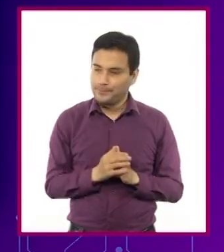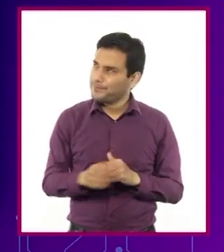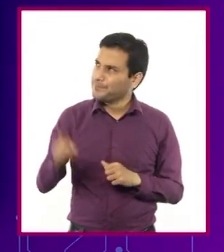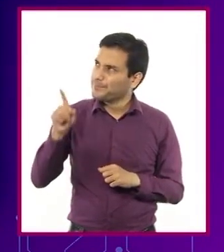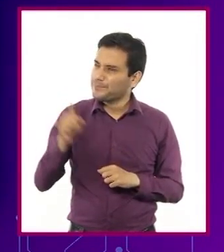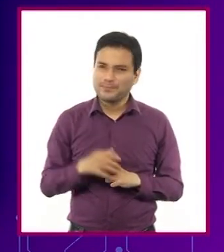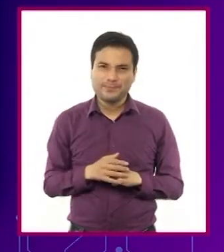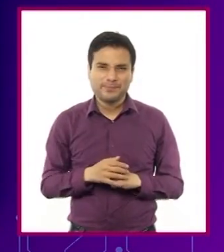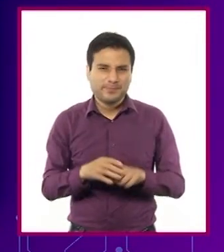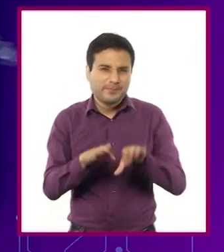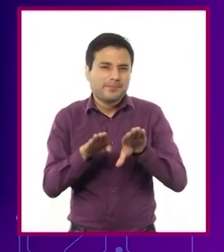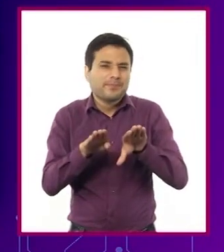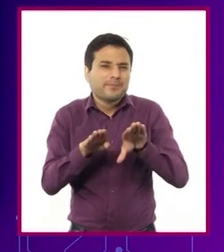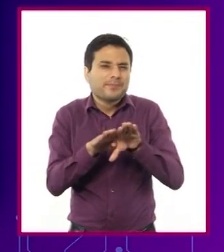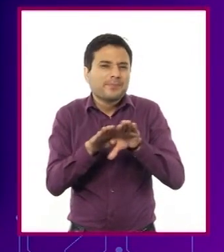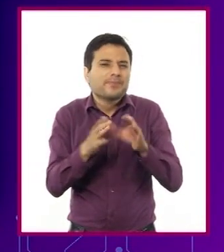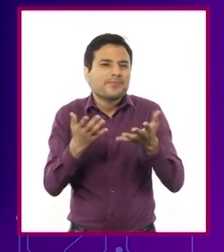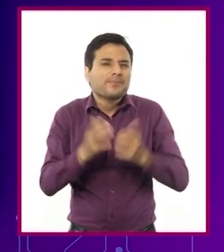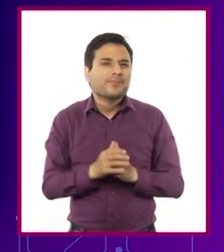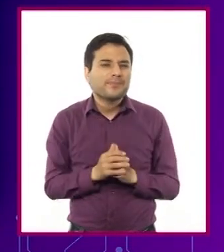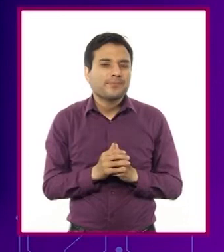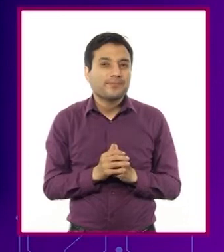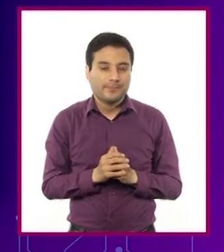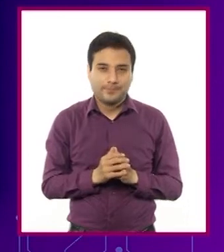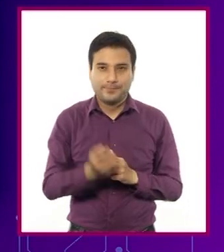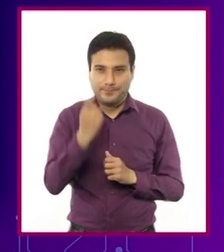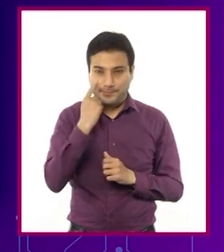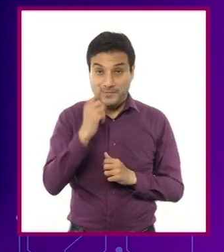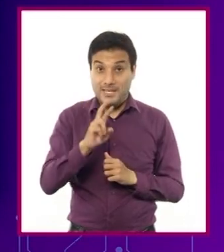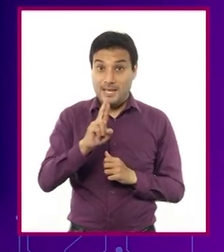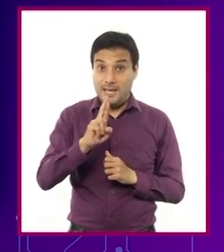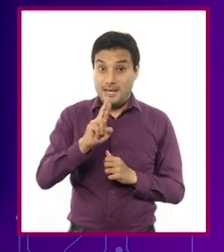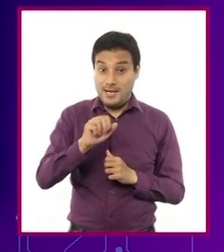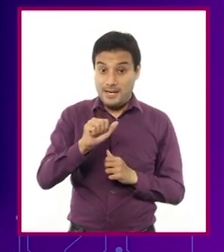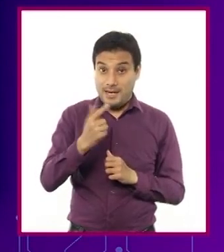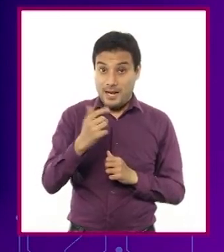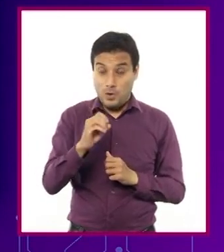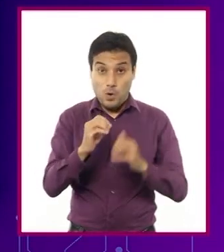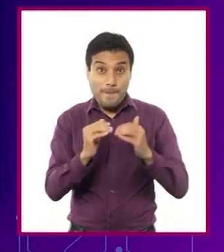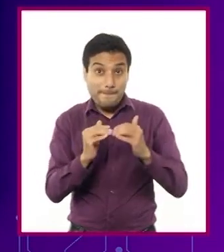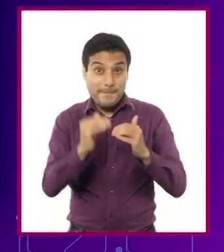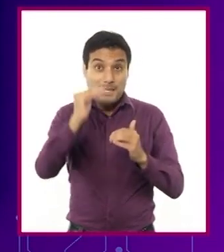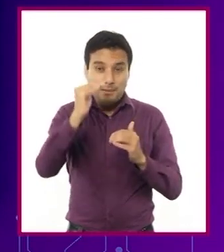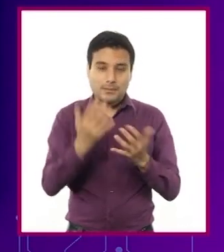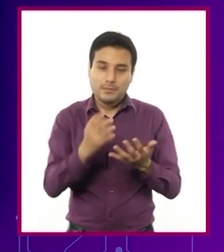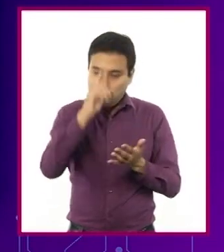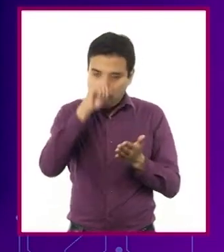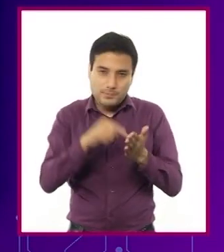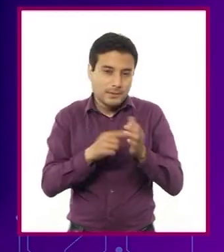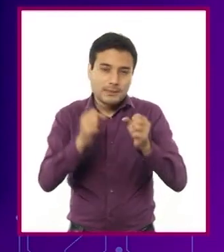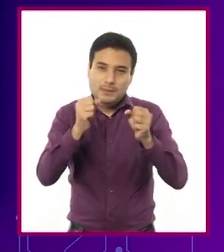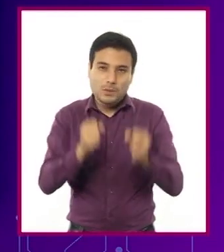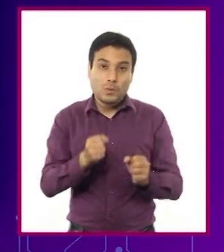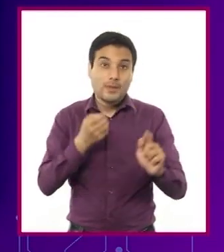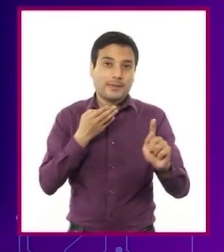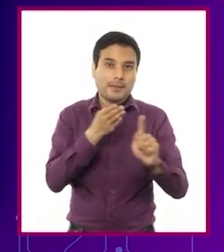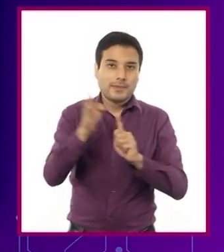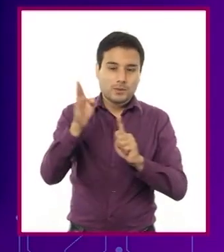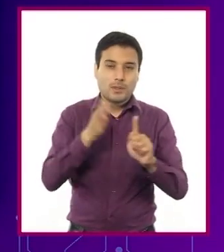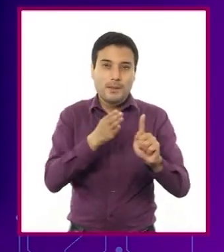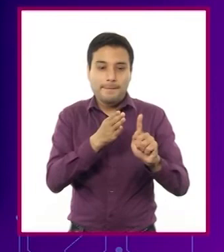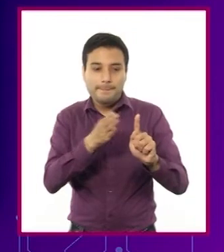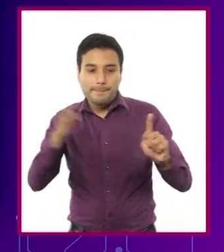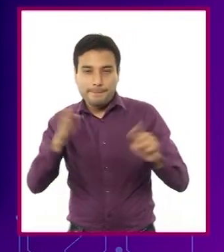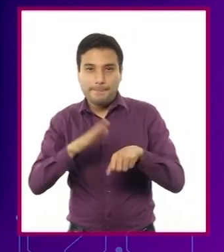dispersión identificadas? Se sabe que a mayor rango existe mayor desviación media y que a menor rango,